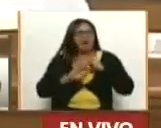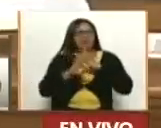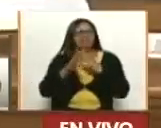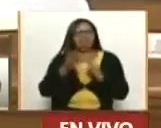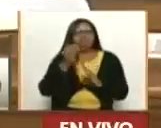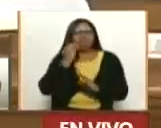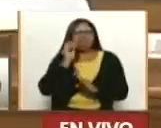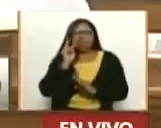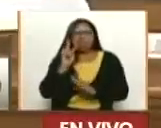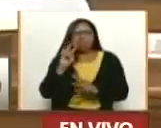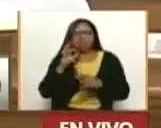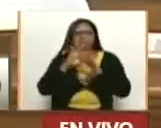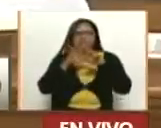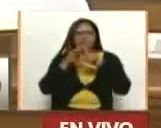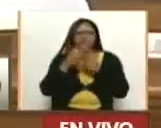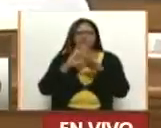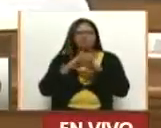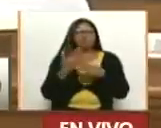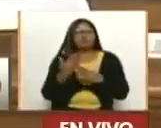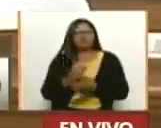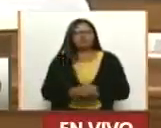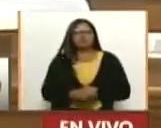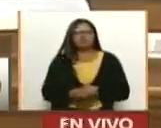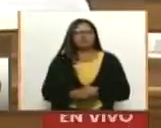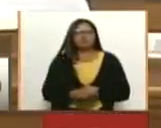¿no? ¿En qué casos?